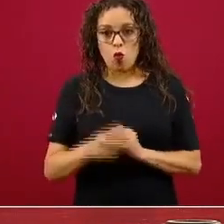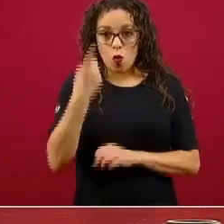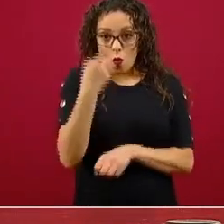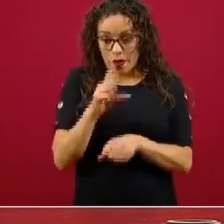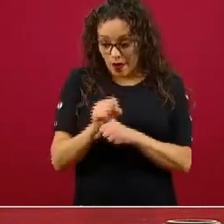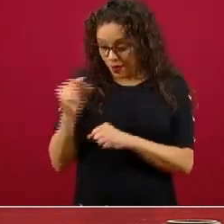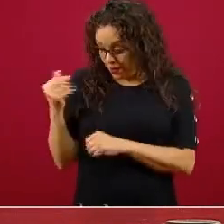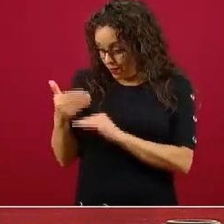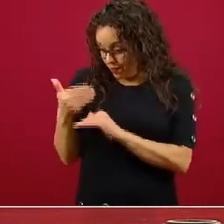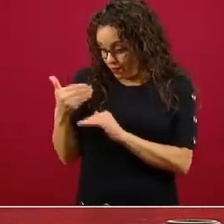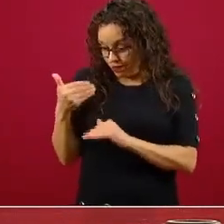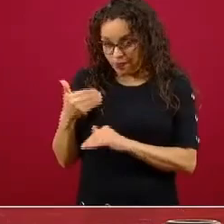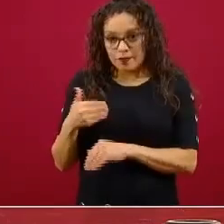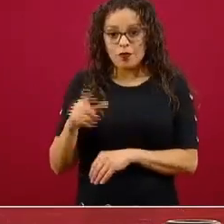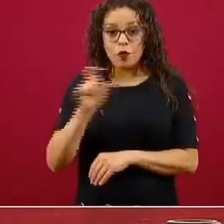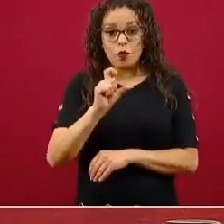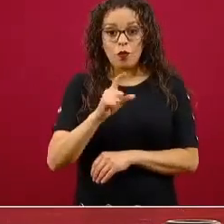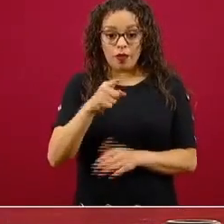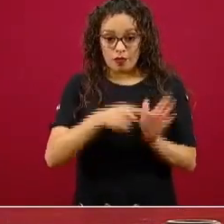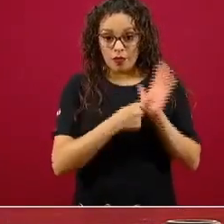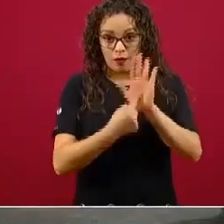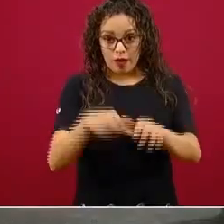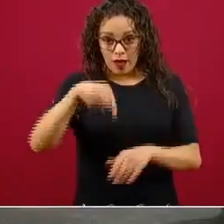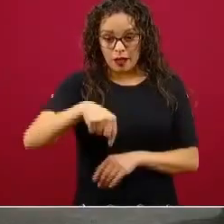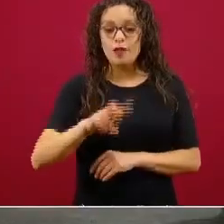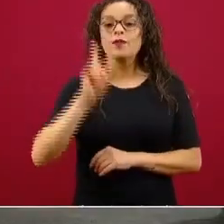día viernes.